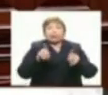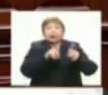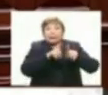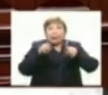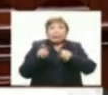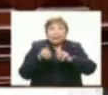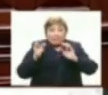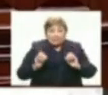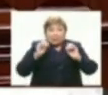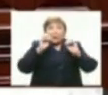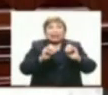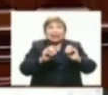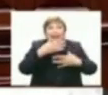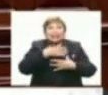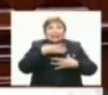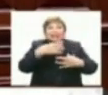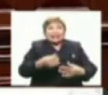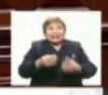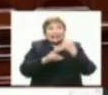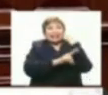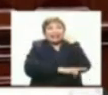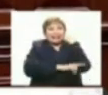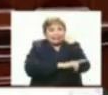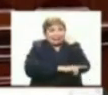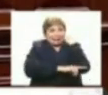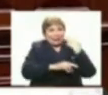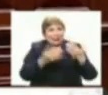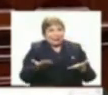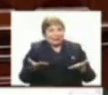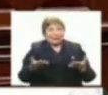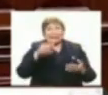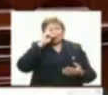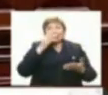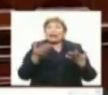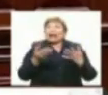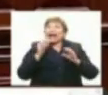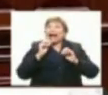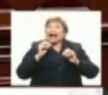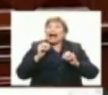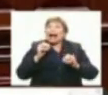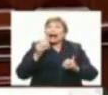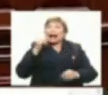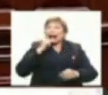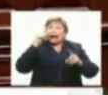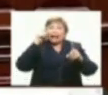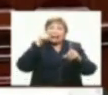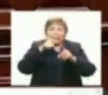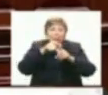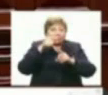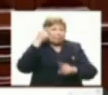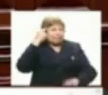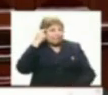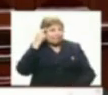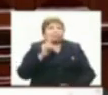también poniendo por delante los intereses de la nación. Y nada hacia eso